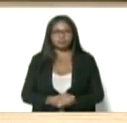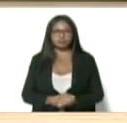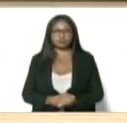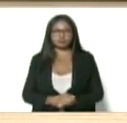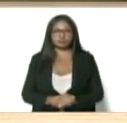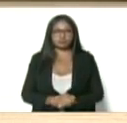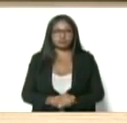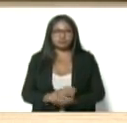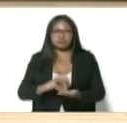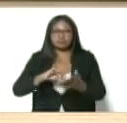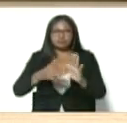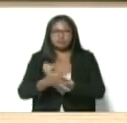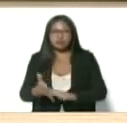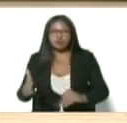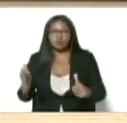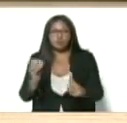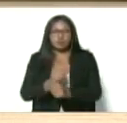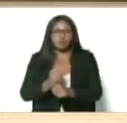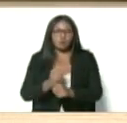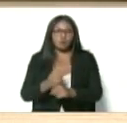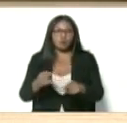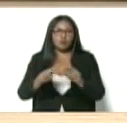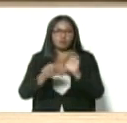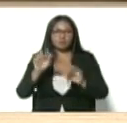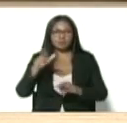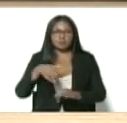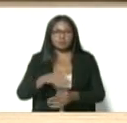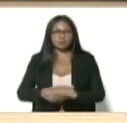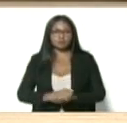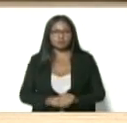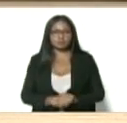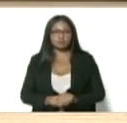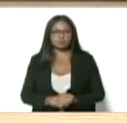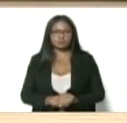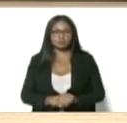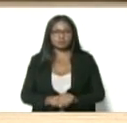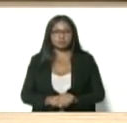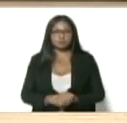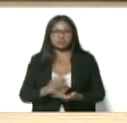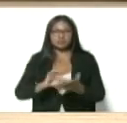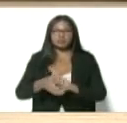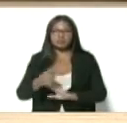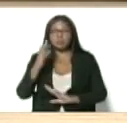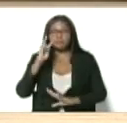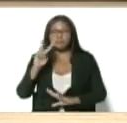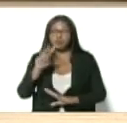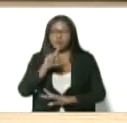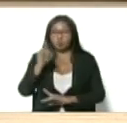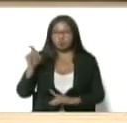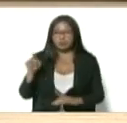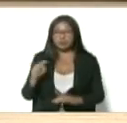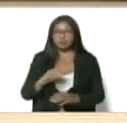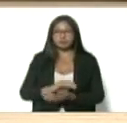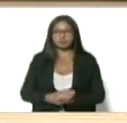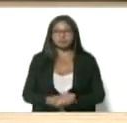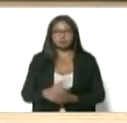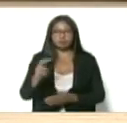lo que es la incautación de fíjense ustedes este dato